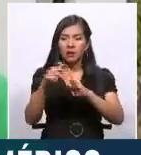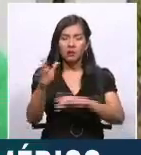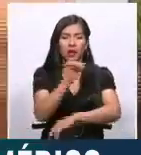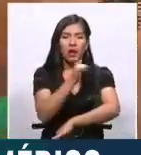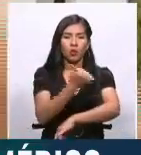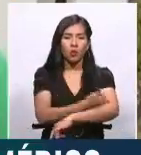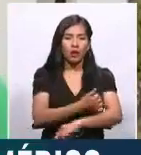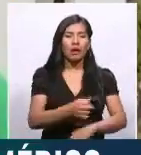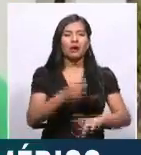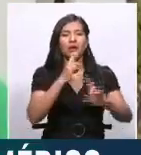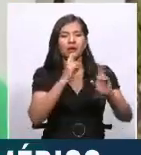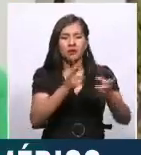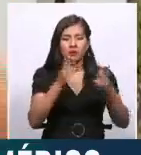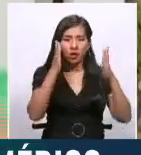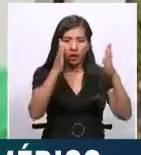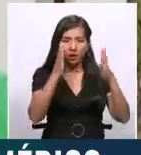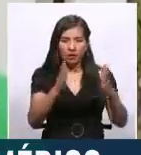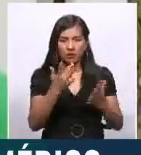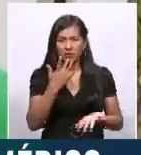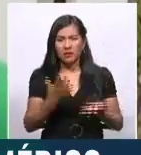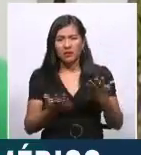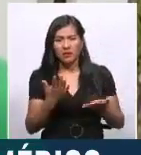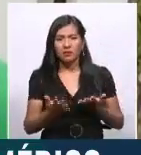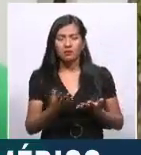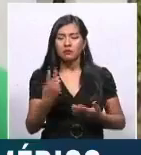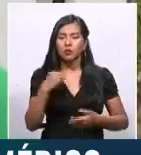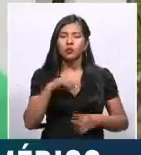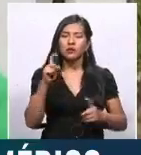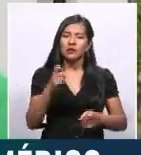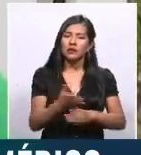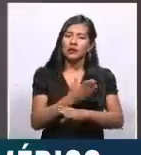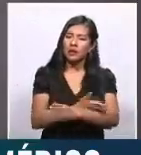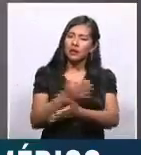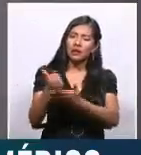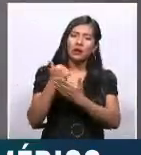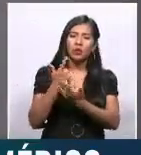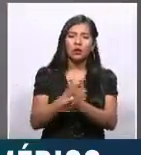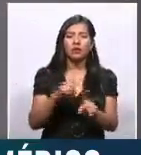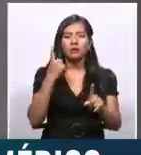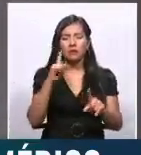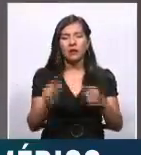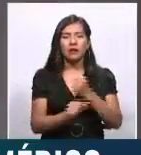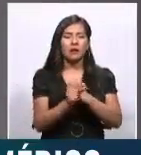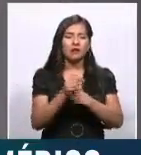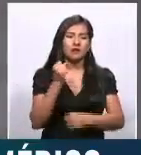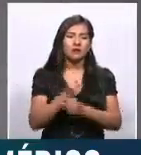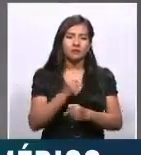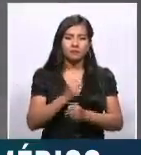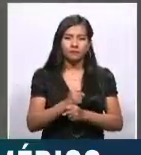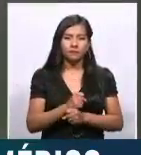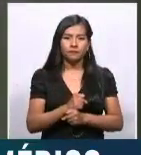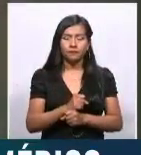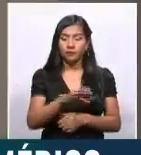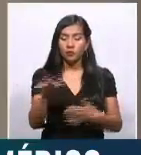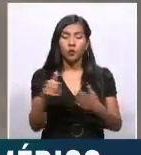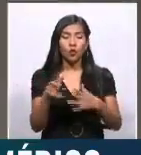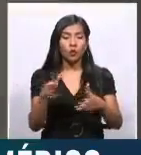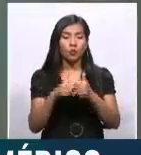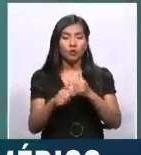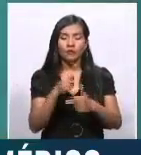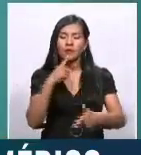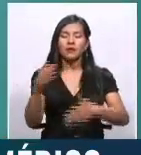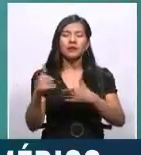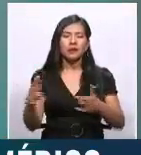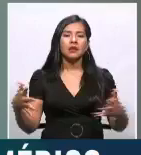autoridades reaccionen y nos den las garantías que necesitamos para transitar. Recordemos que estos hechos se registran en inmediaciones de los bloqueos